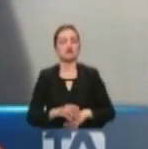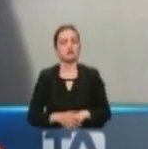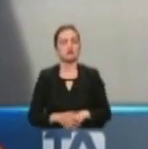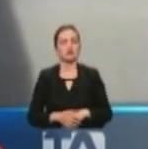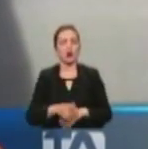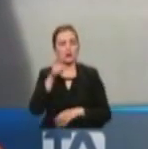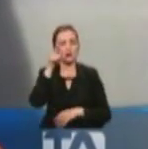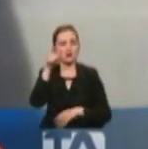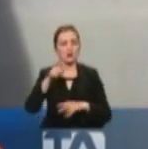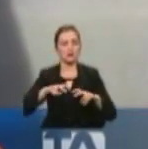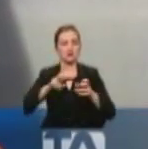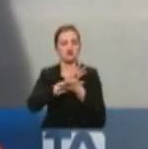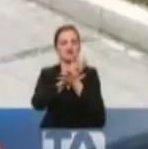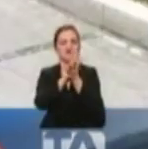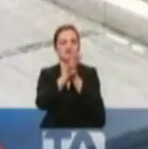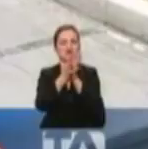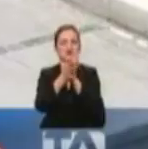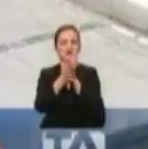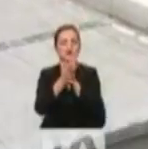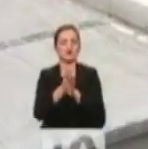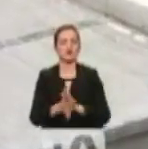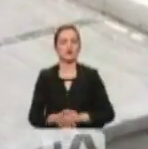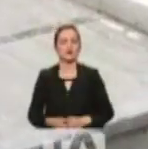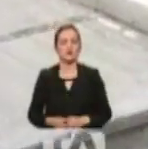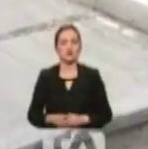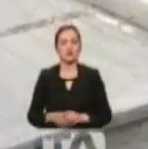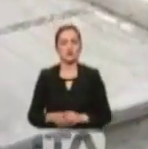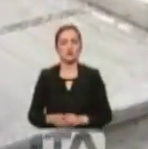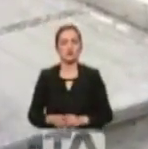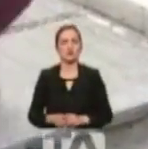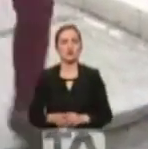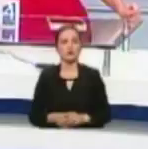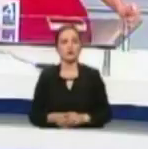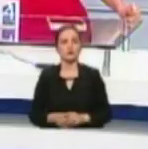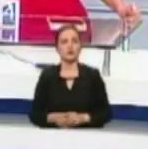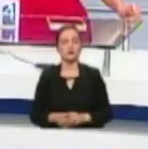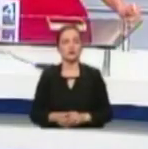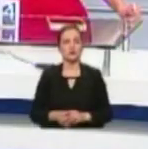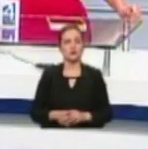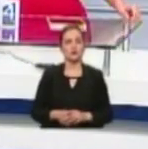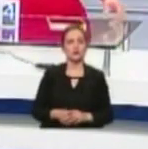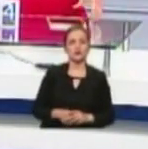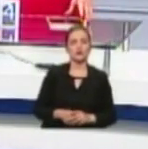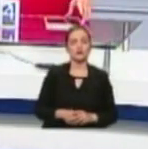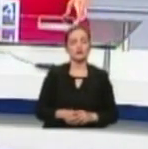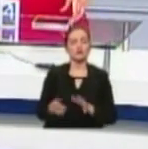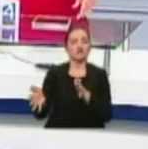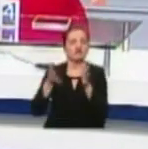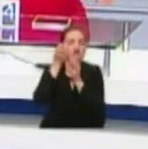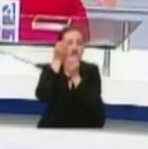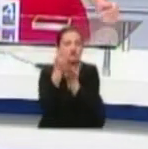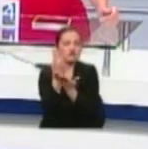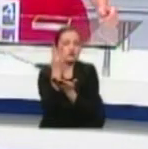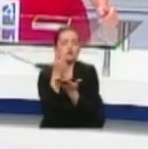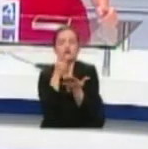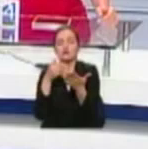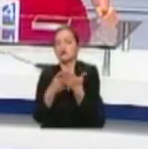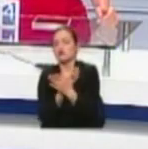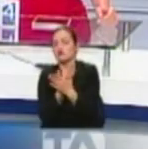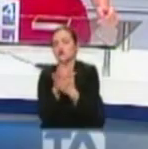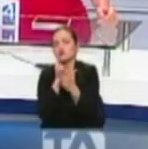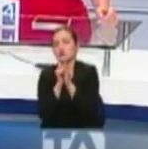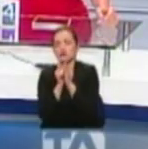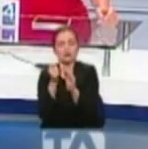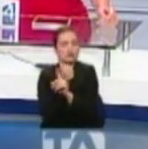quedado ahí impune, no hacen nada. En Quito, Nelson Carrera, 24 horas. Le contamos también que dos nuevas denuncias de